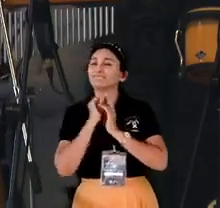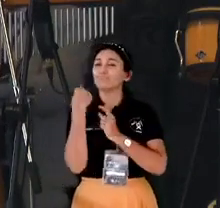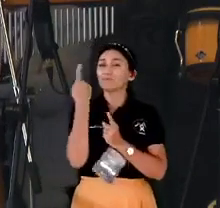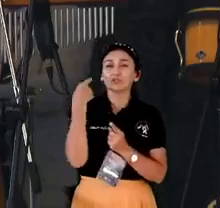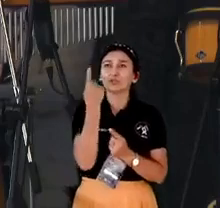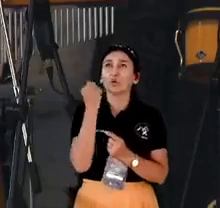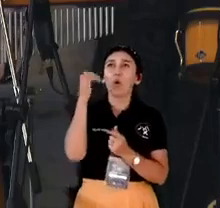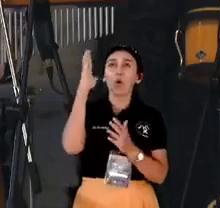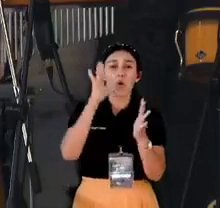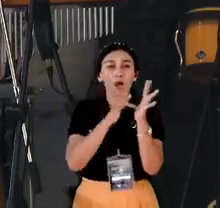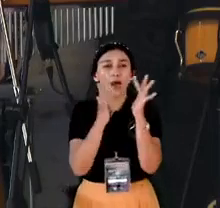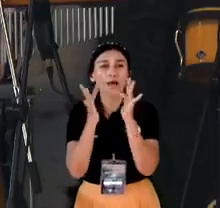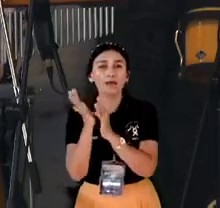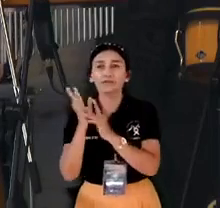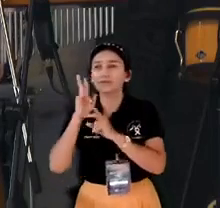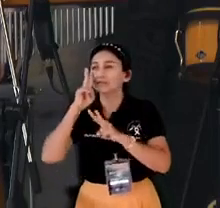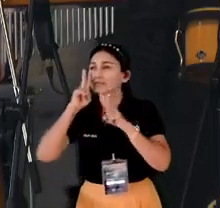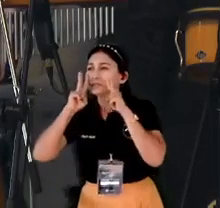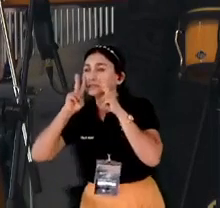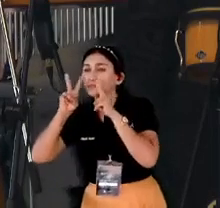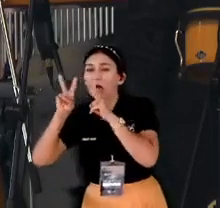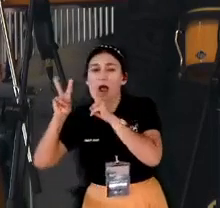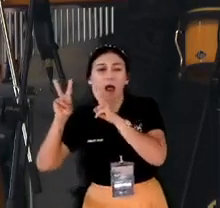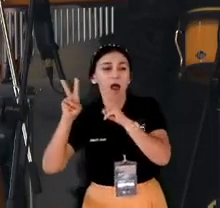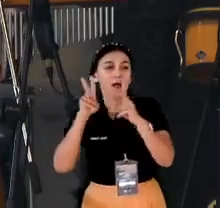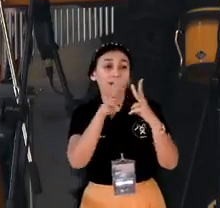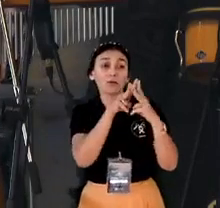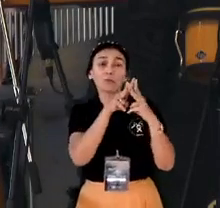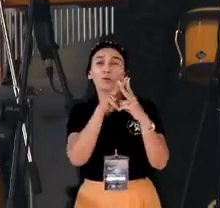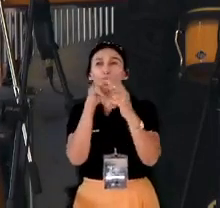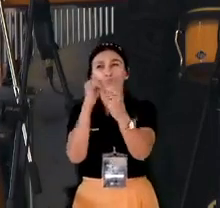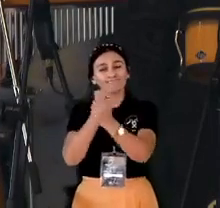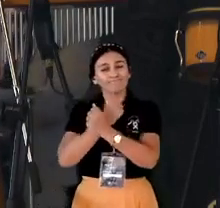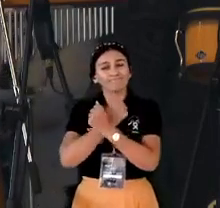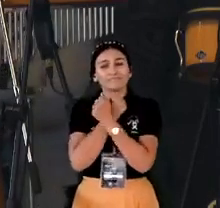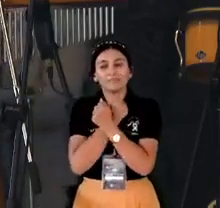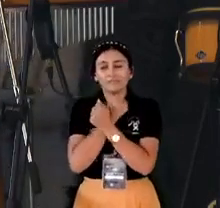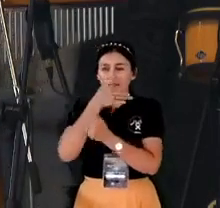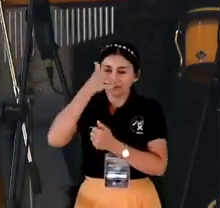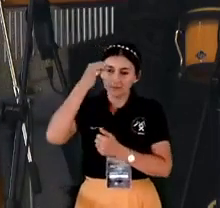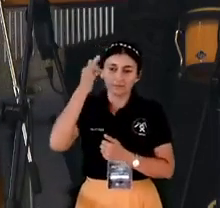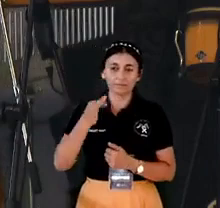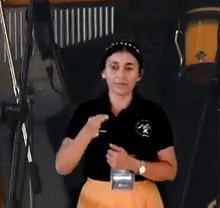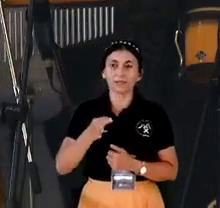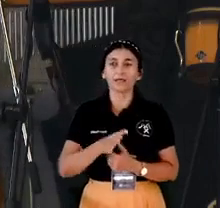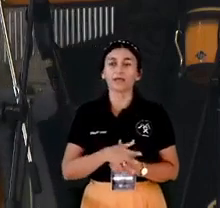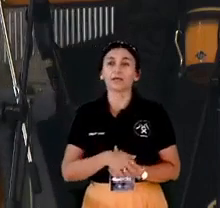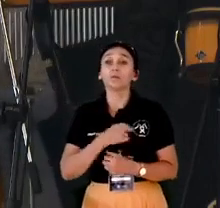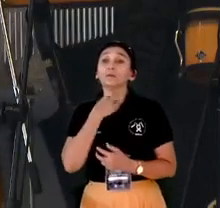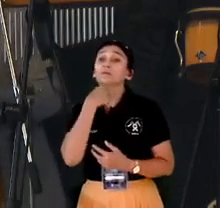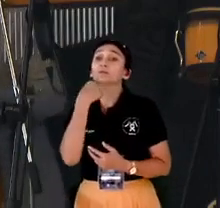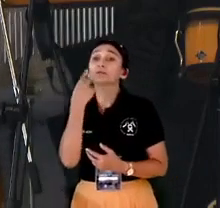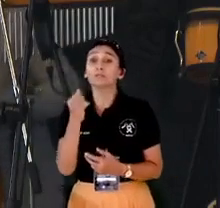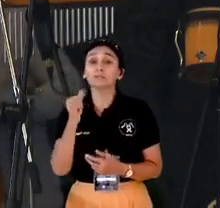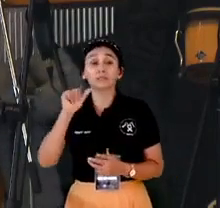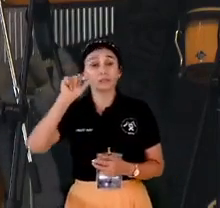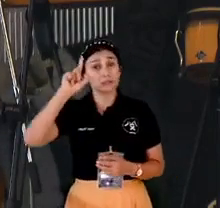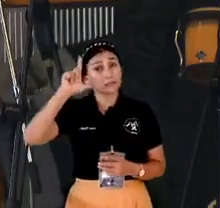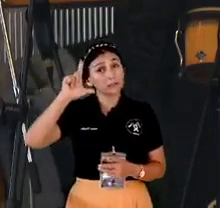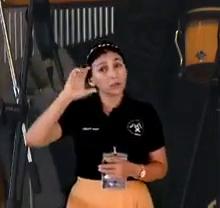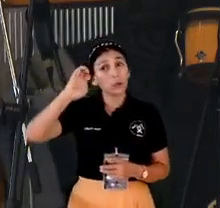hemos encontrado el verdadero amor. Hoy podemos decir, como Loida